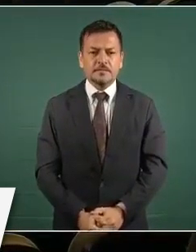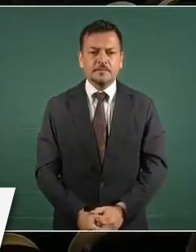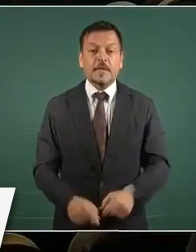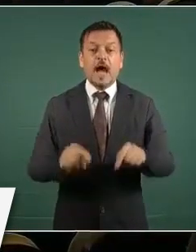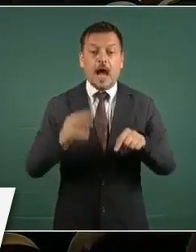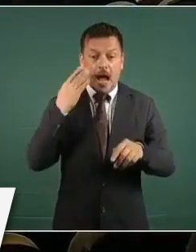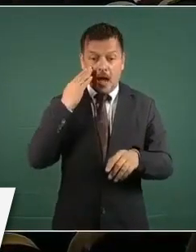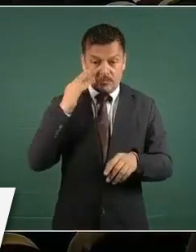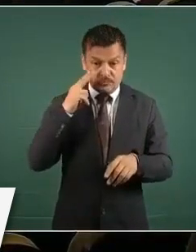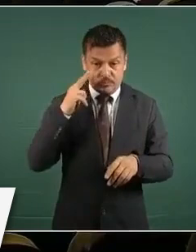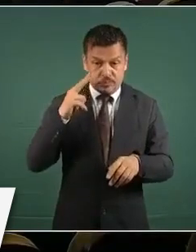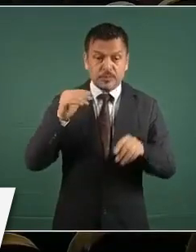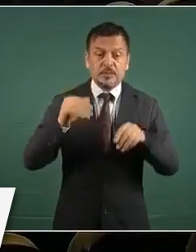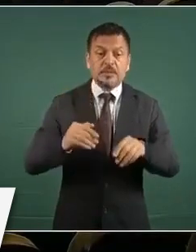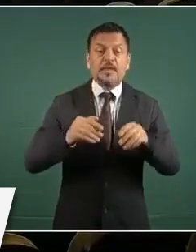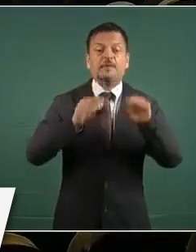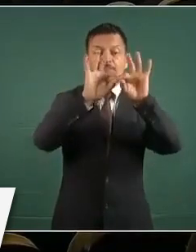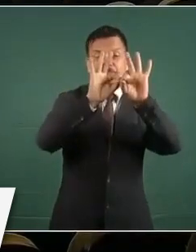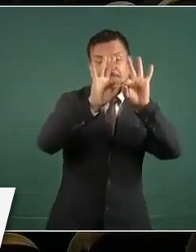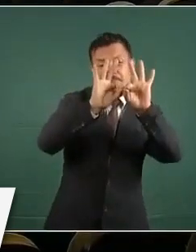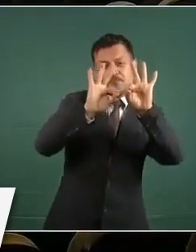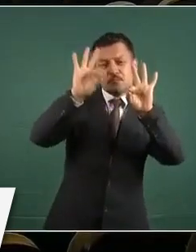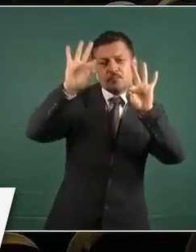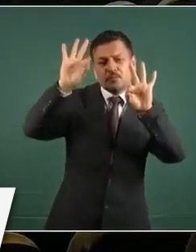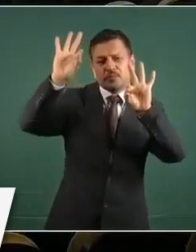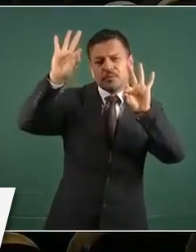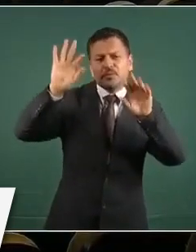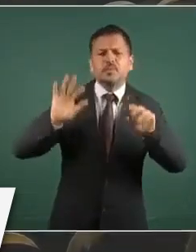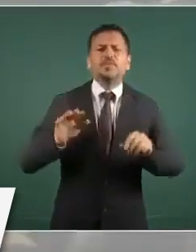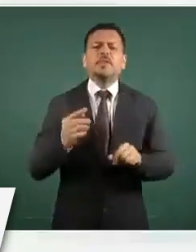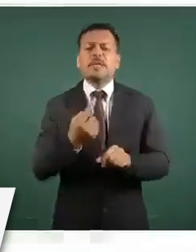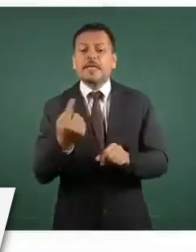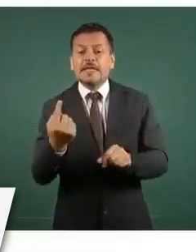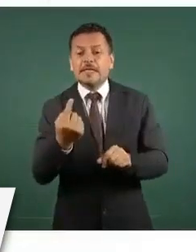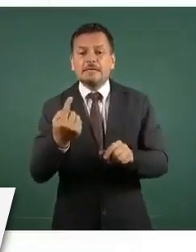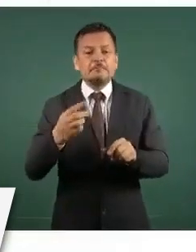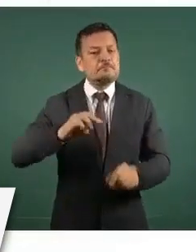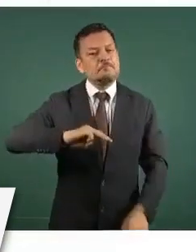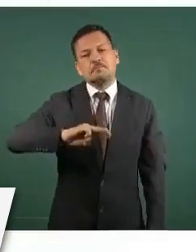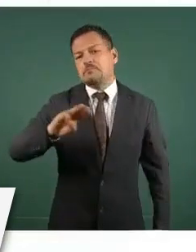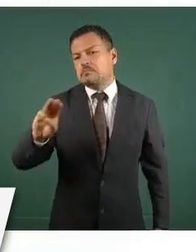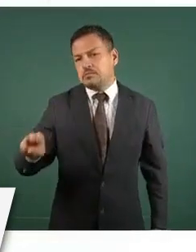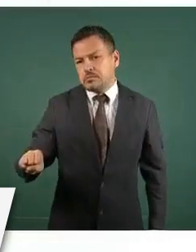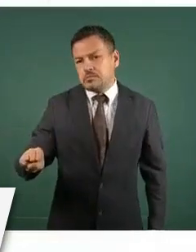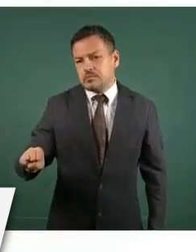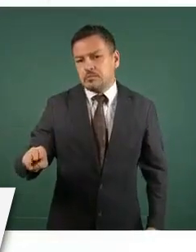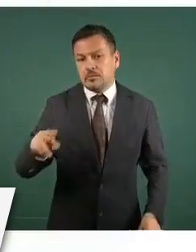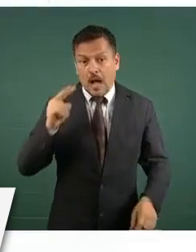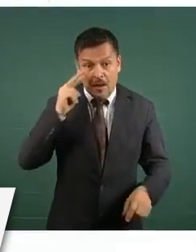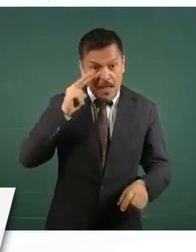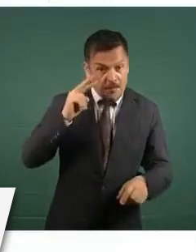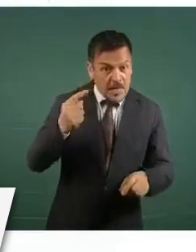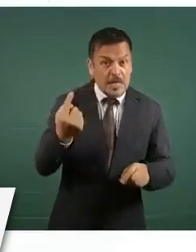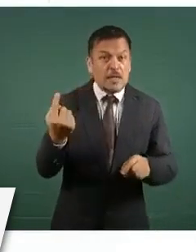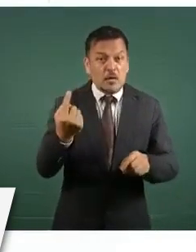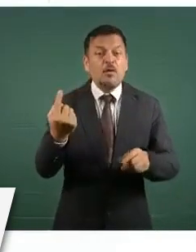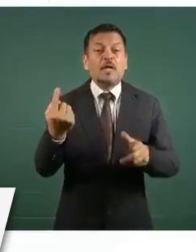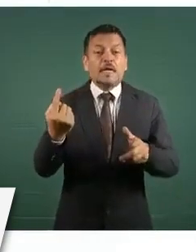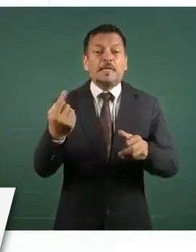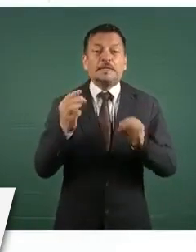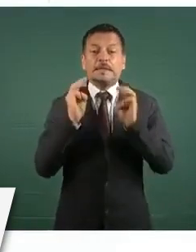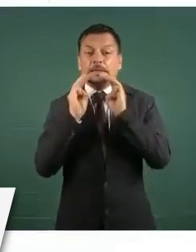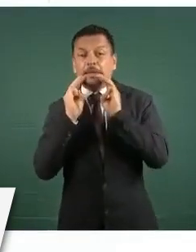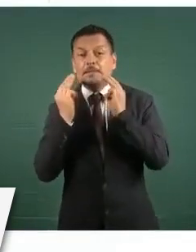gráfica muestra una clara tendencia de homicidios homicidios que tienen que ver con ejecuciones